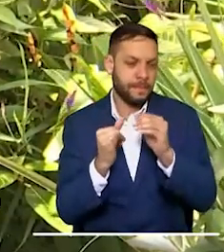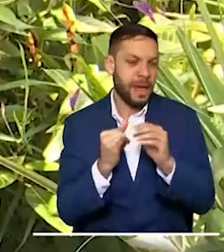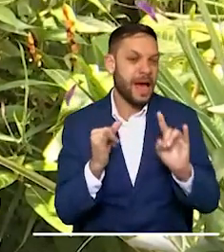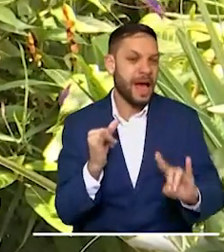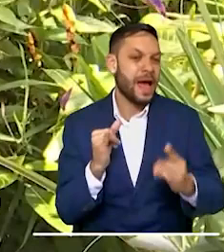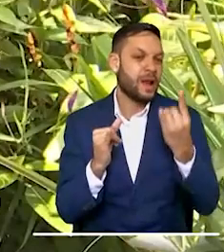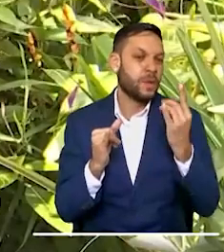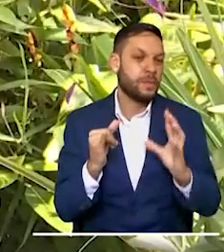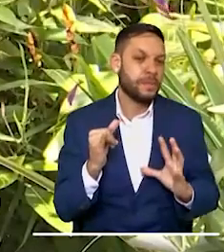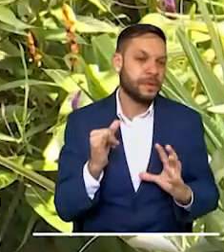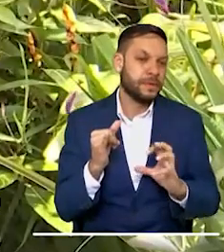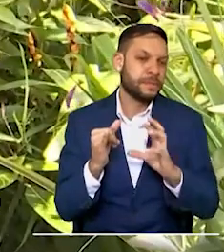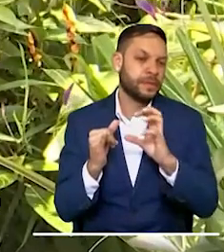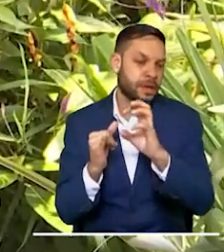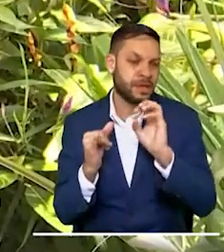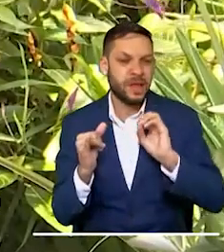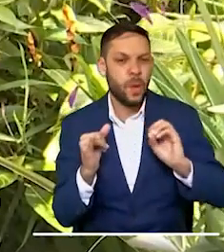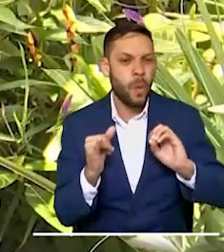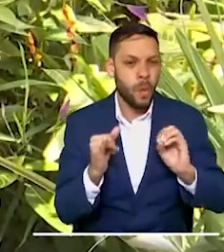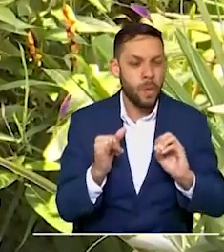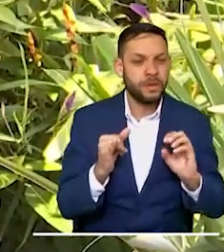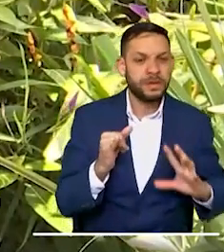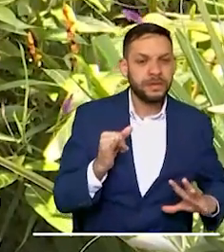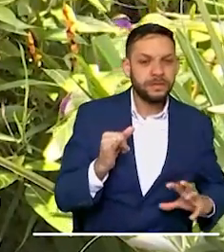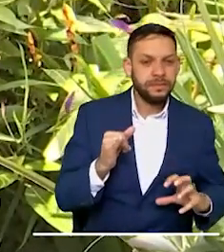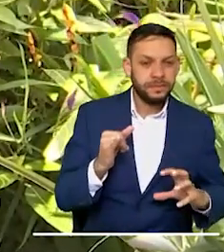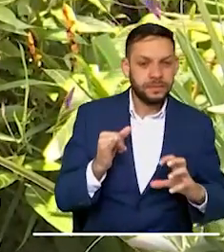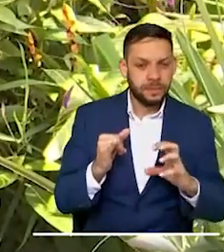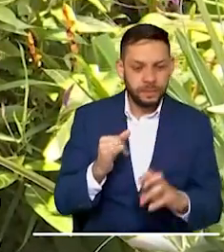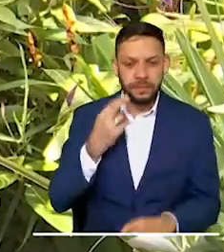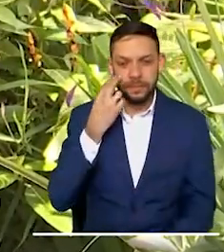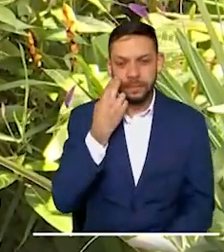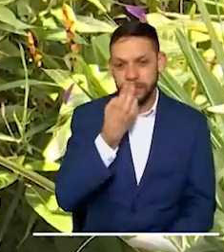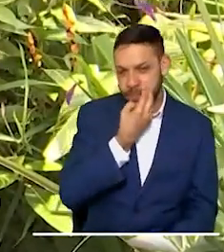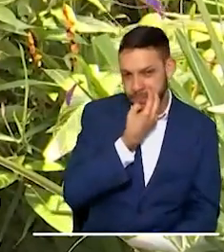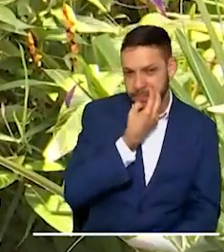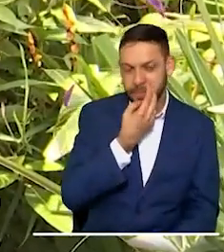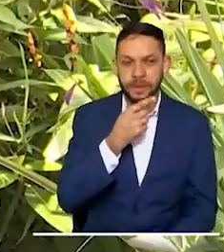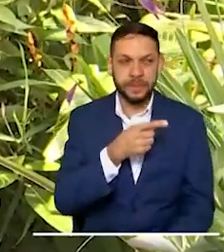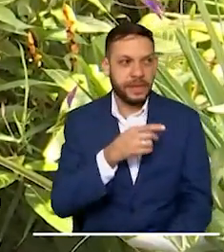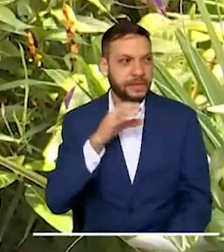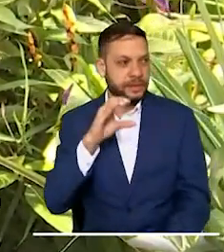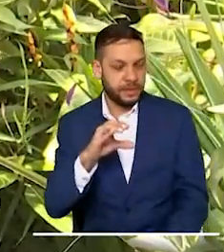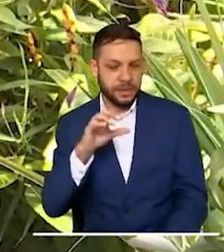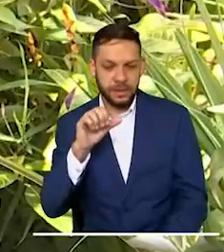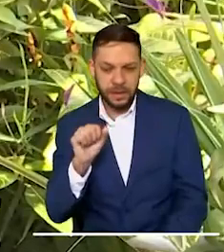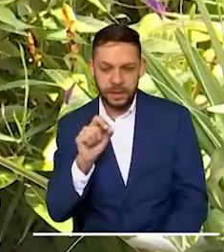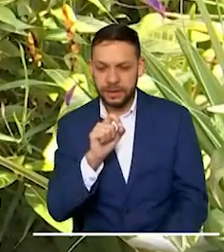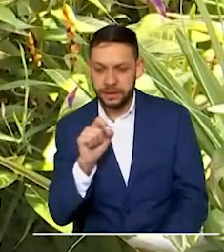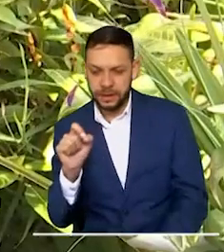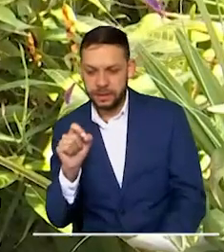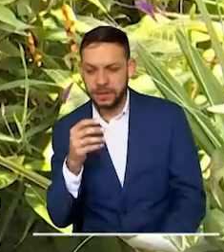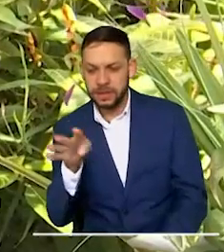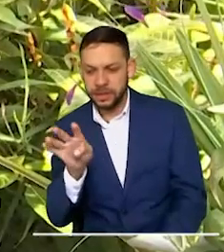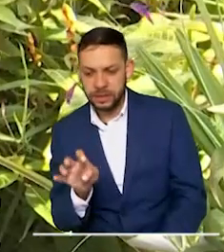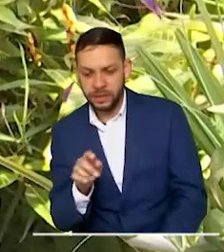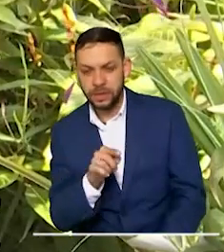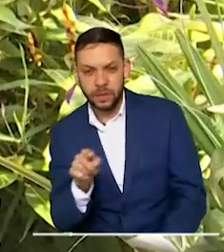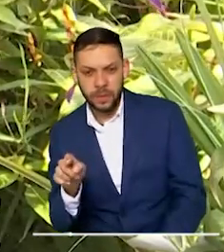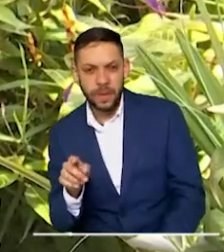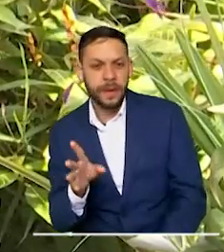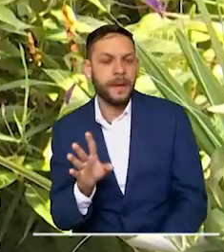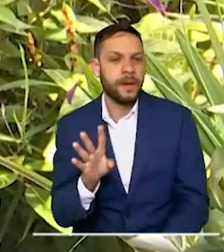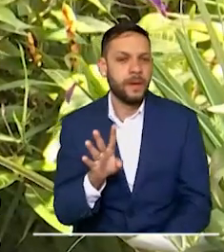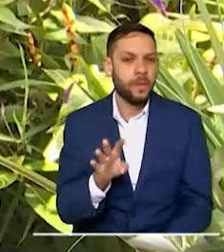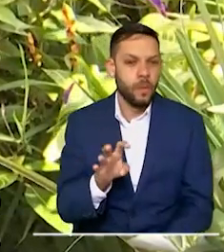CA15-3, para ver si hay cáncer en los senos. Otra prueba es CA19-9, para ver si hay cáncer en